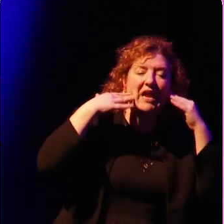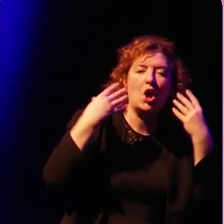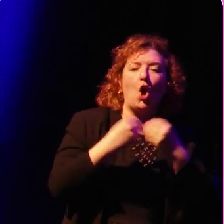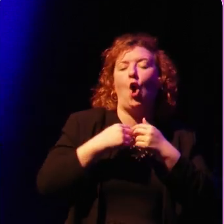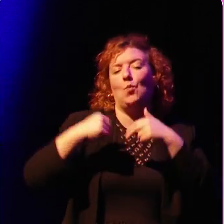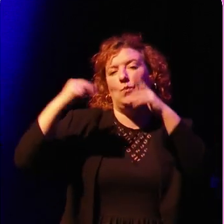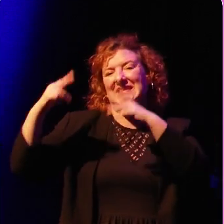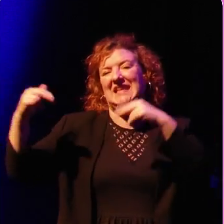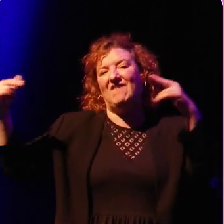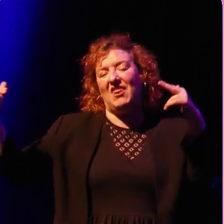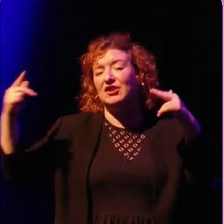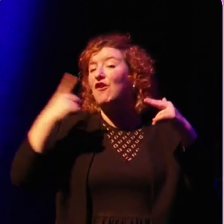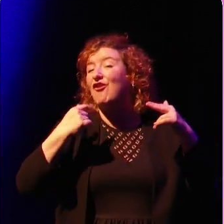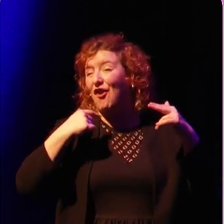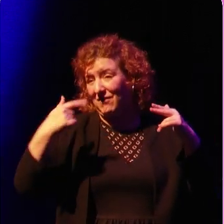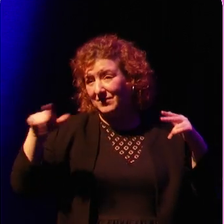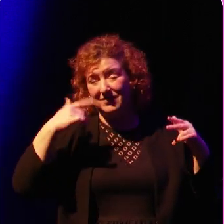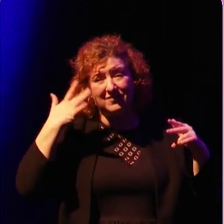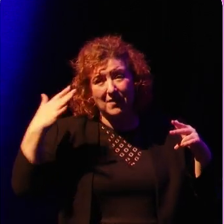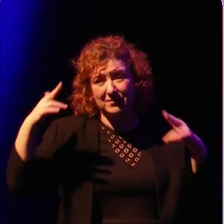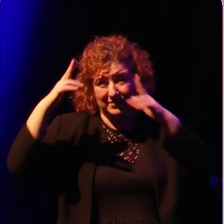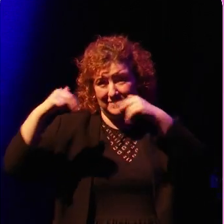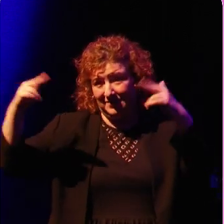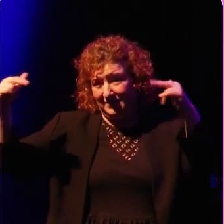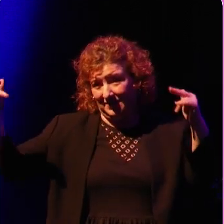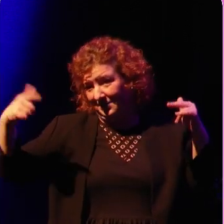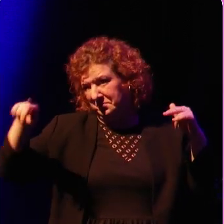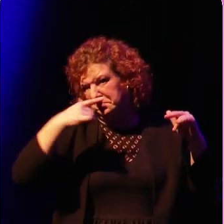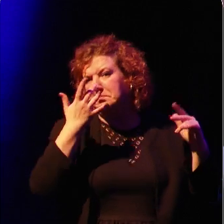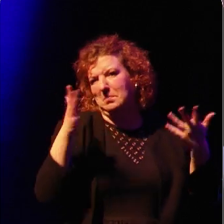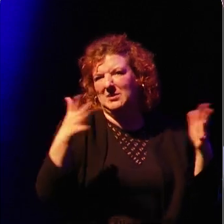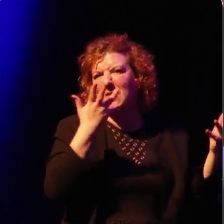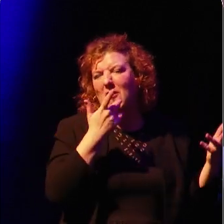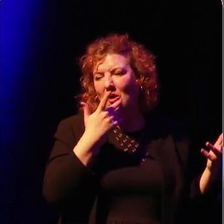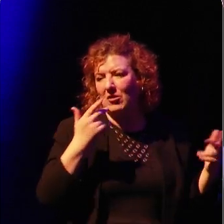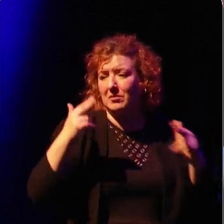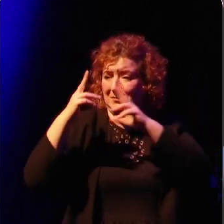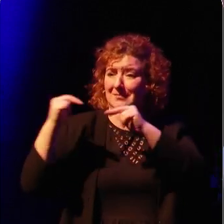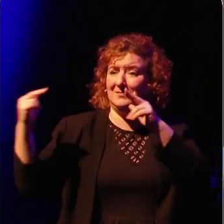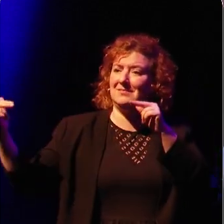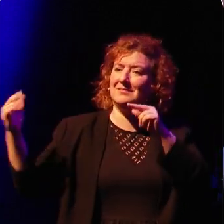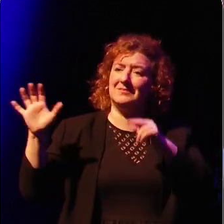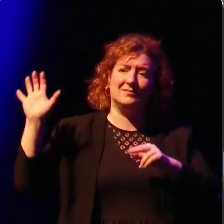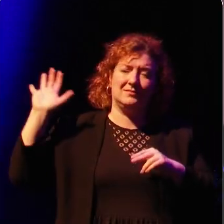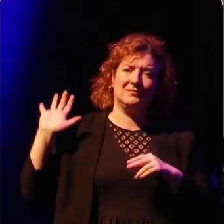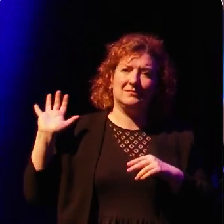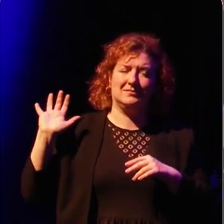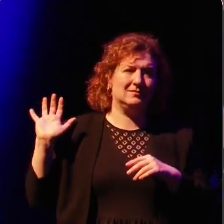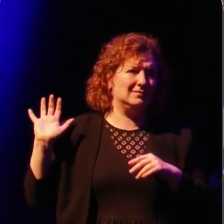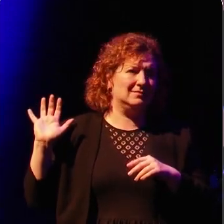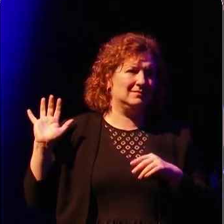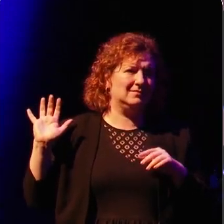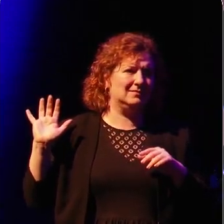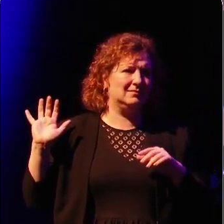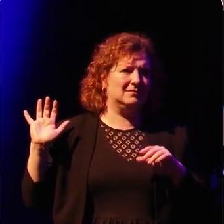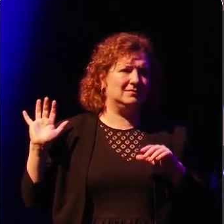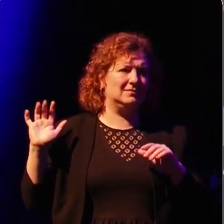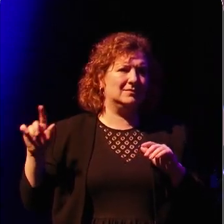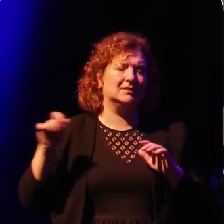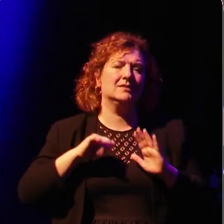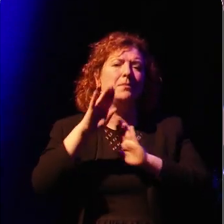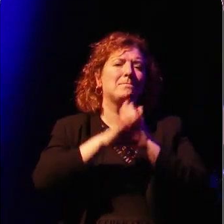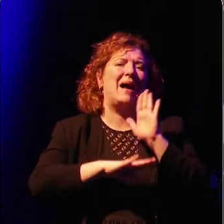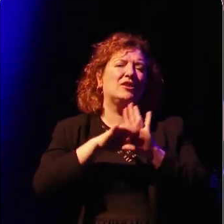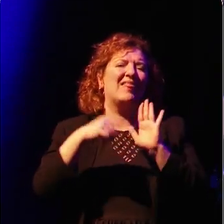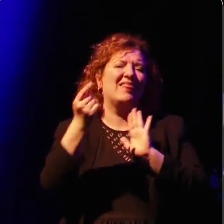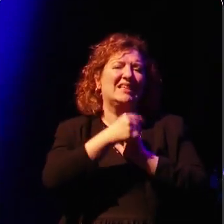con el puente de San Francisco, el rojo colgante que todos más o menos tenemos en la mente, lo tienes que dibujar, pero tienes que seguir los patrones